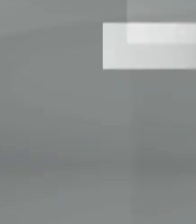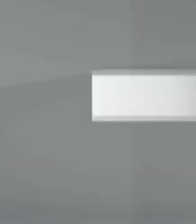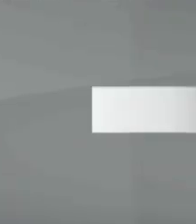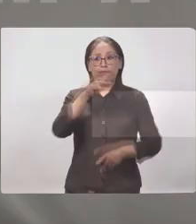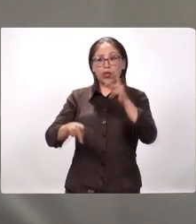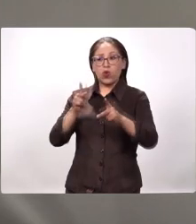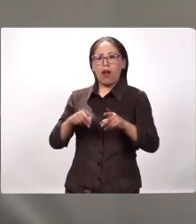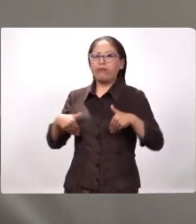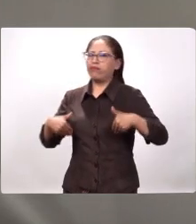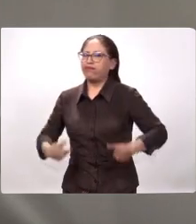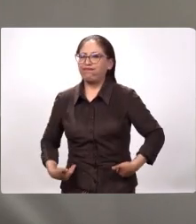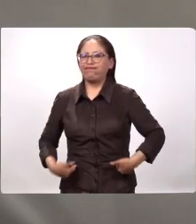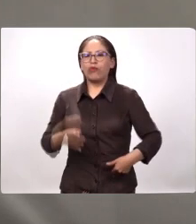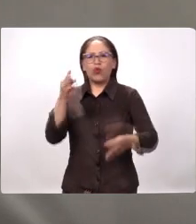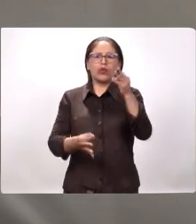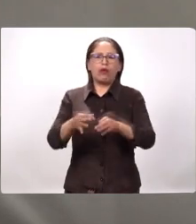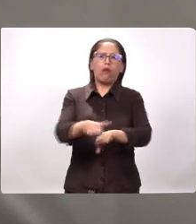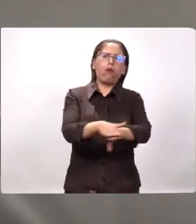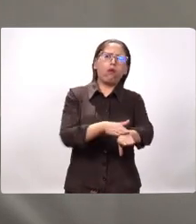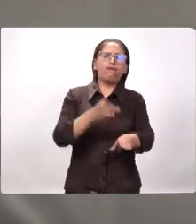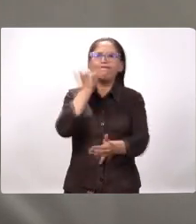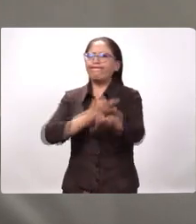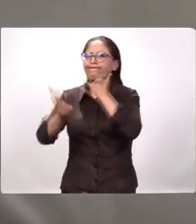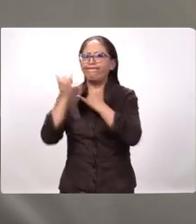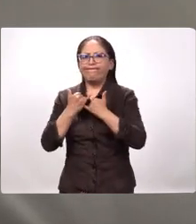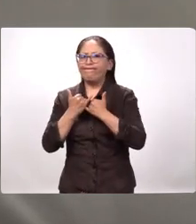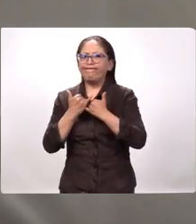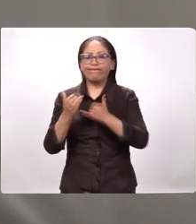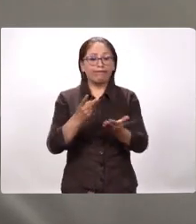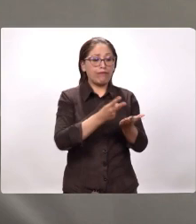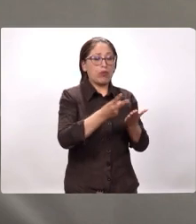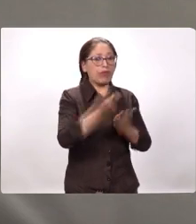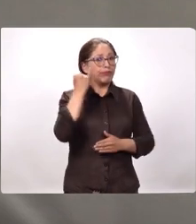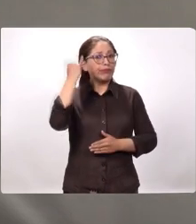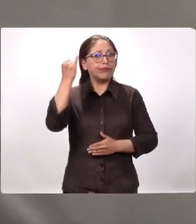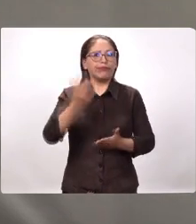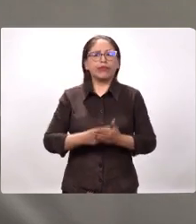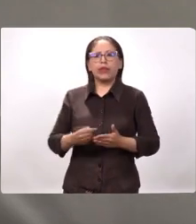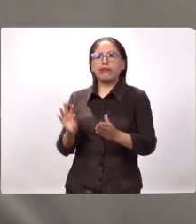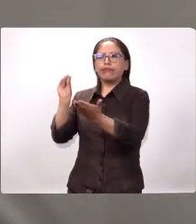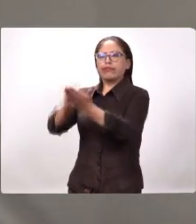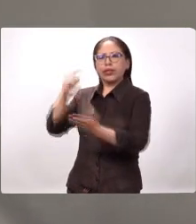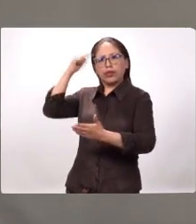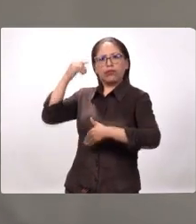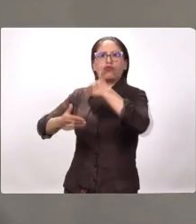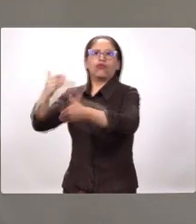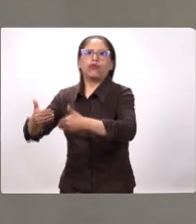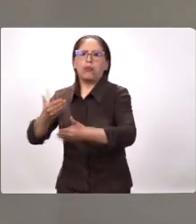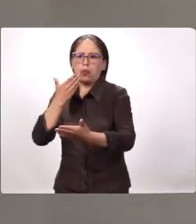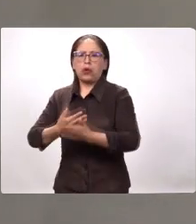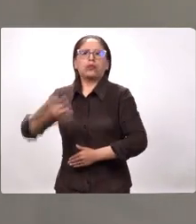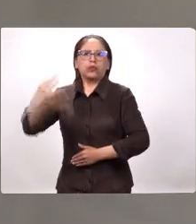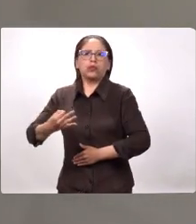móviles. Nosotros como población estamos cansados de una justicia lenta y selectiva. Para ello, proponemos